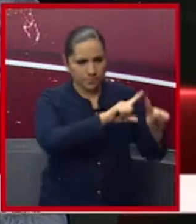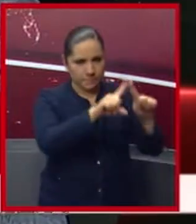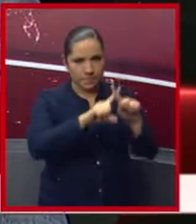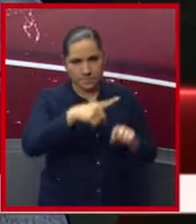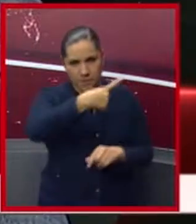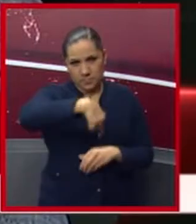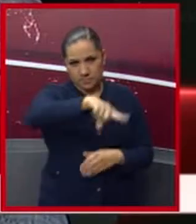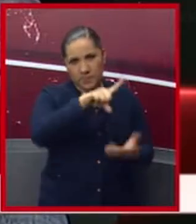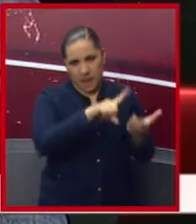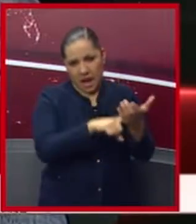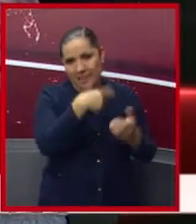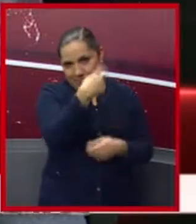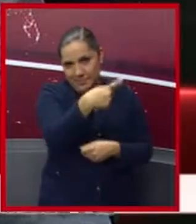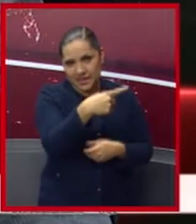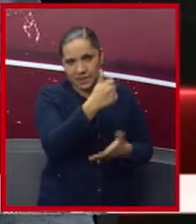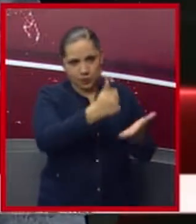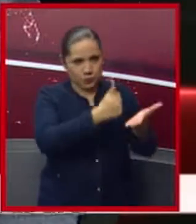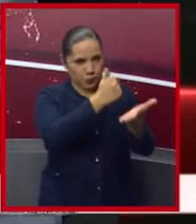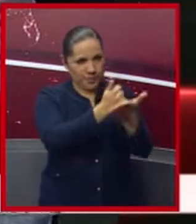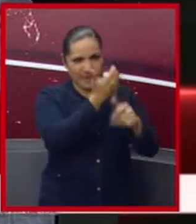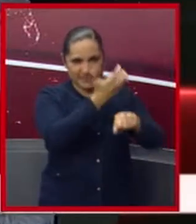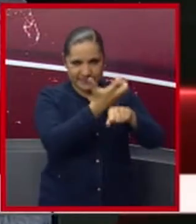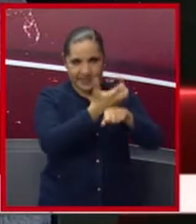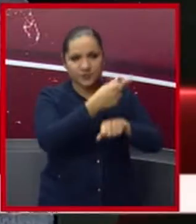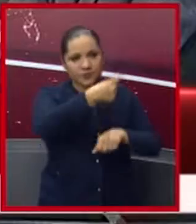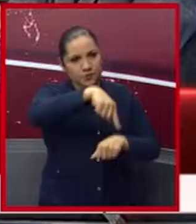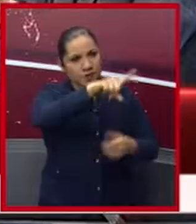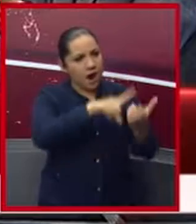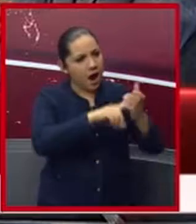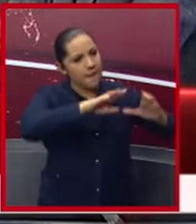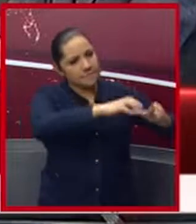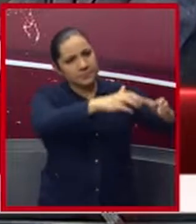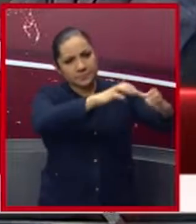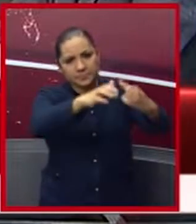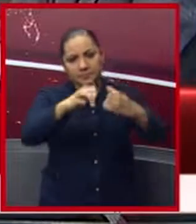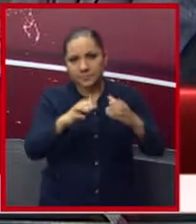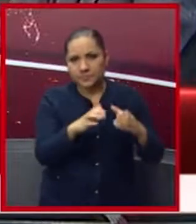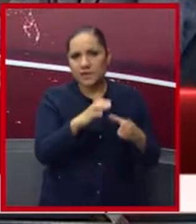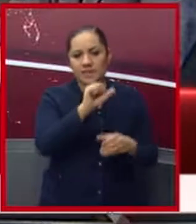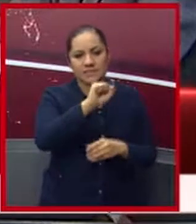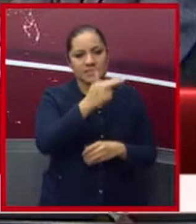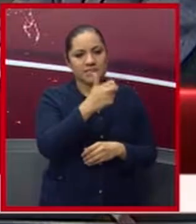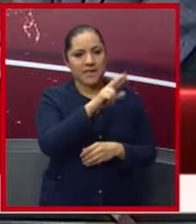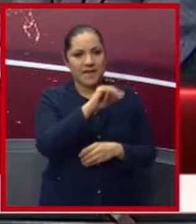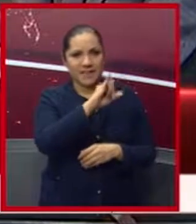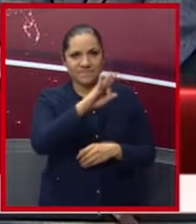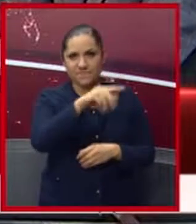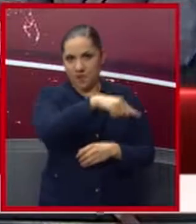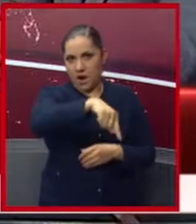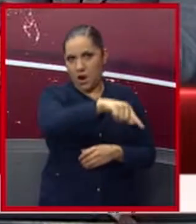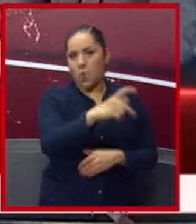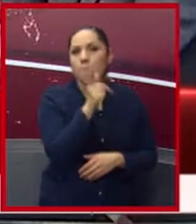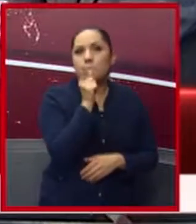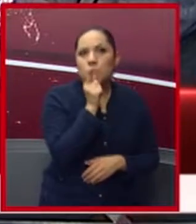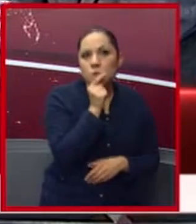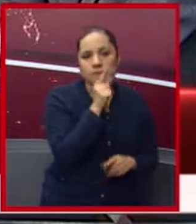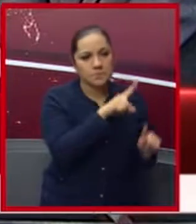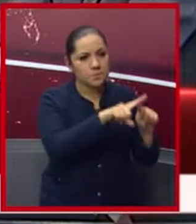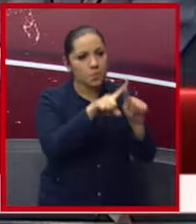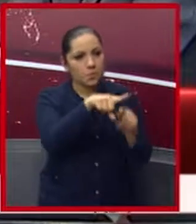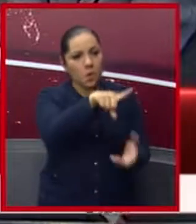en las ciudades o en los propios condados, los sheriffs, que tienen una